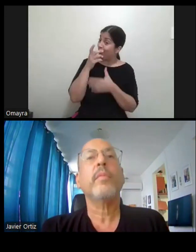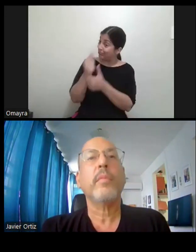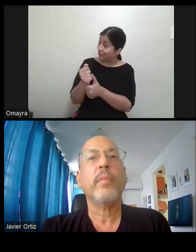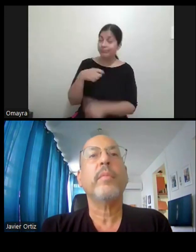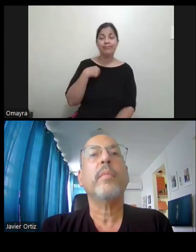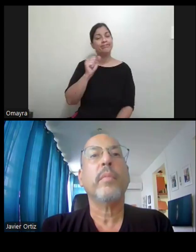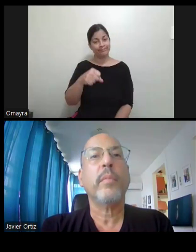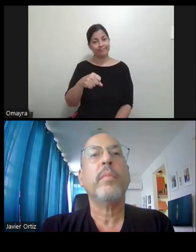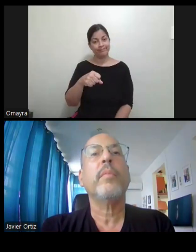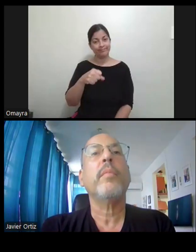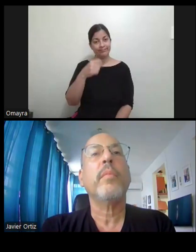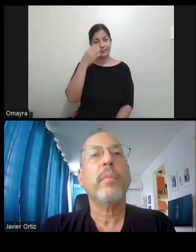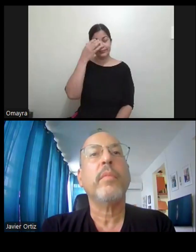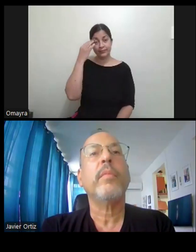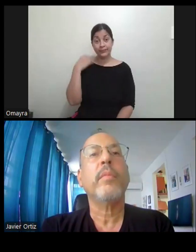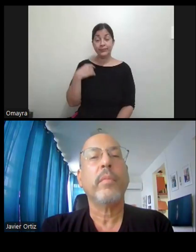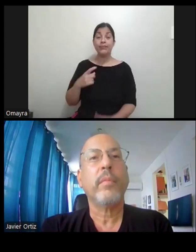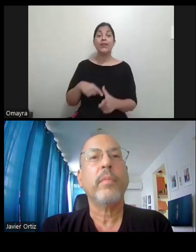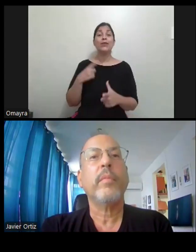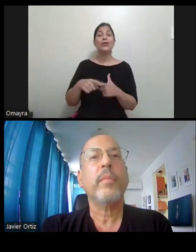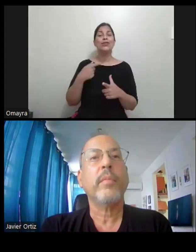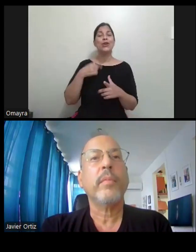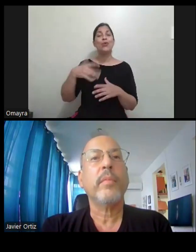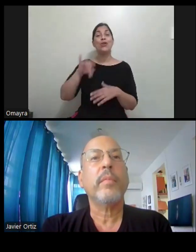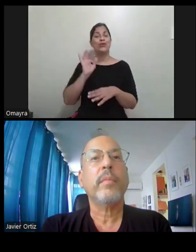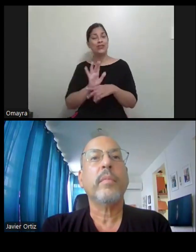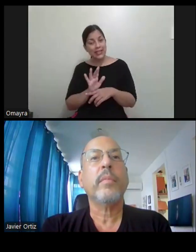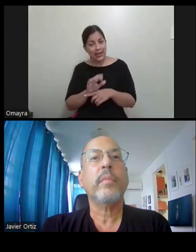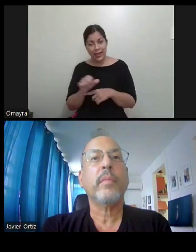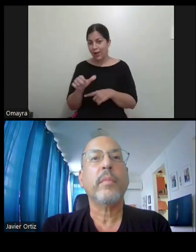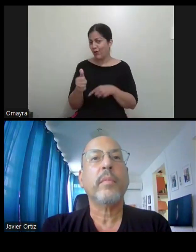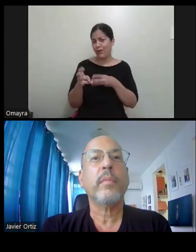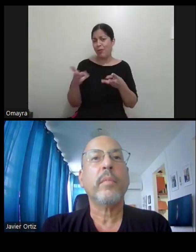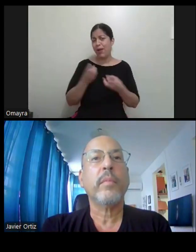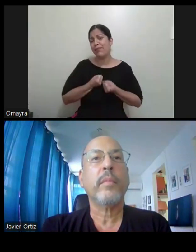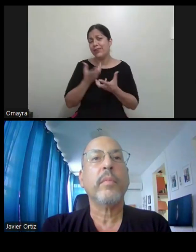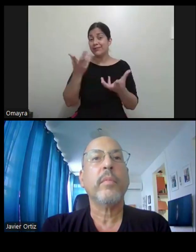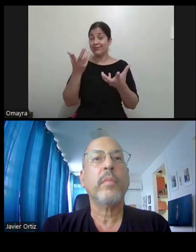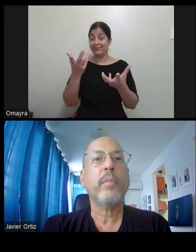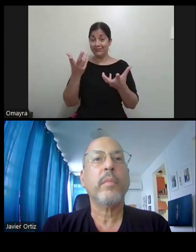sí. Ya. Y ahí entonces encuentro el cine, es otro medio de expresión. Claro.